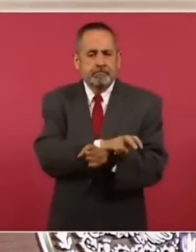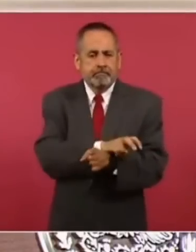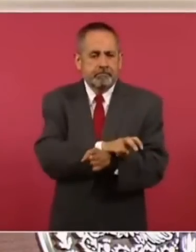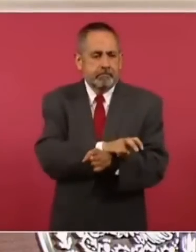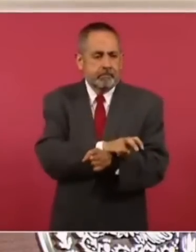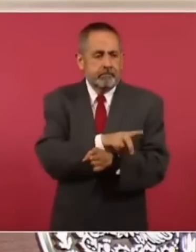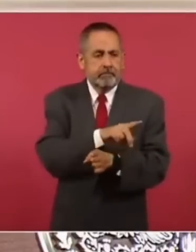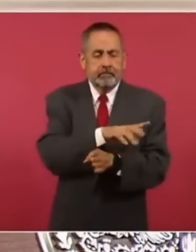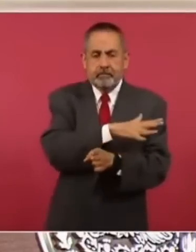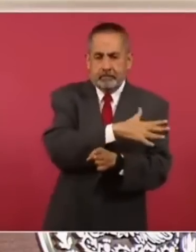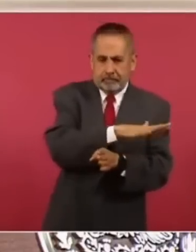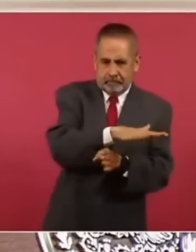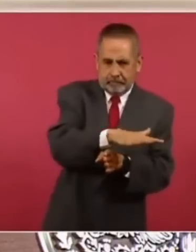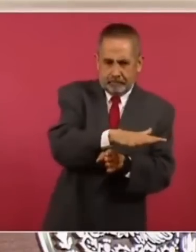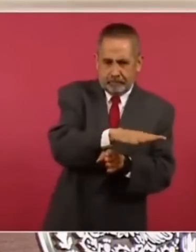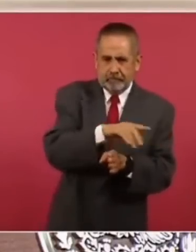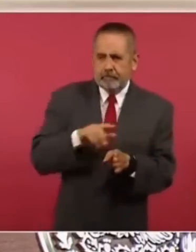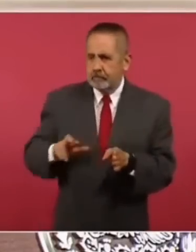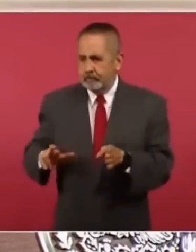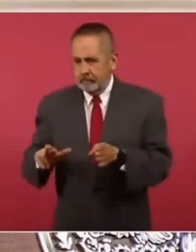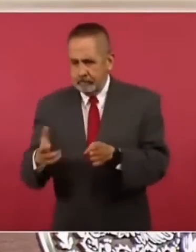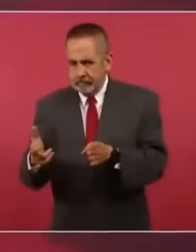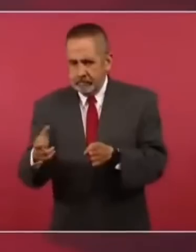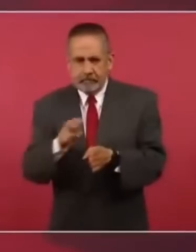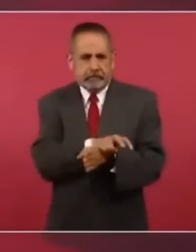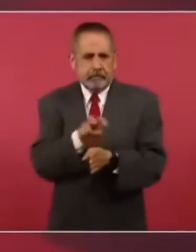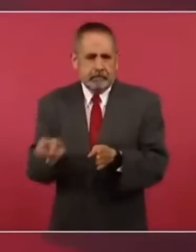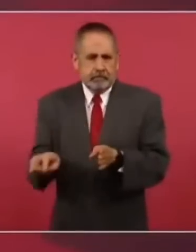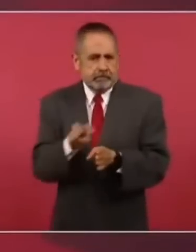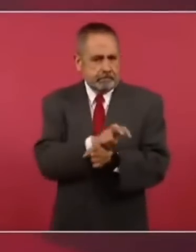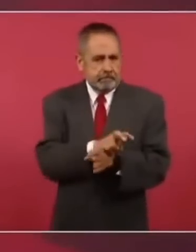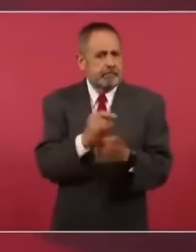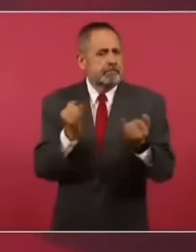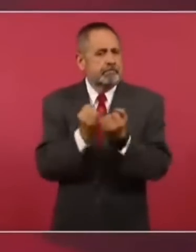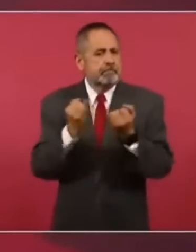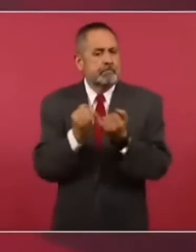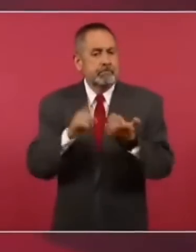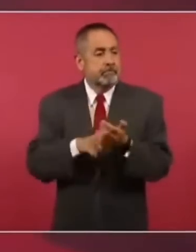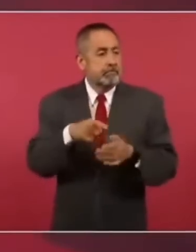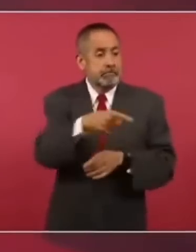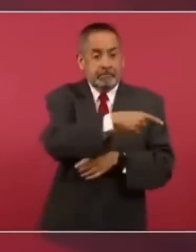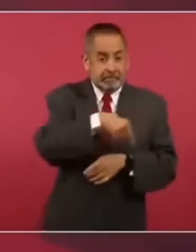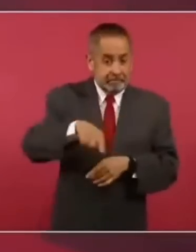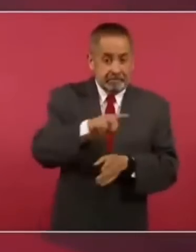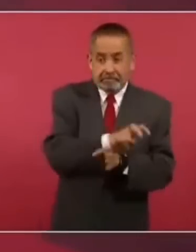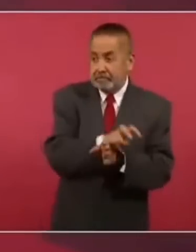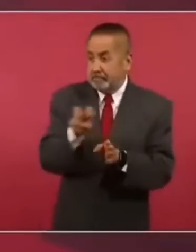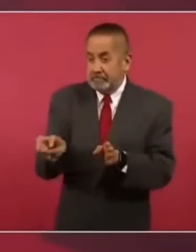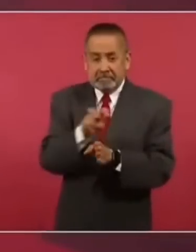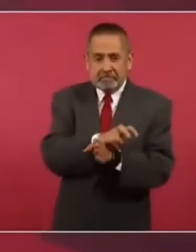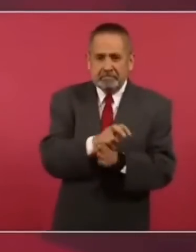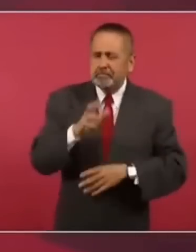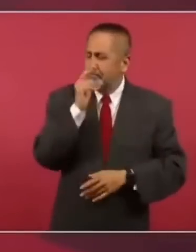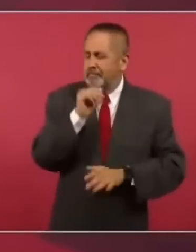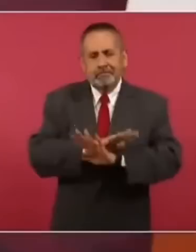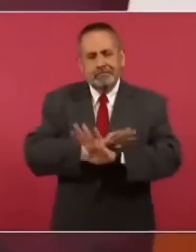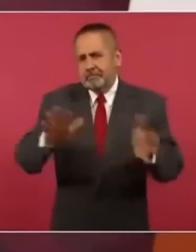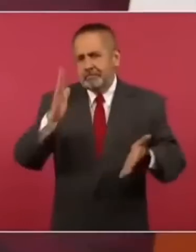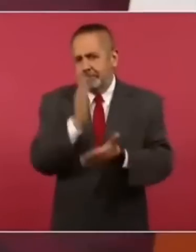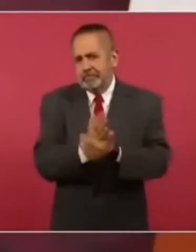en aguas dulces y en aguas saladas. Entonces, ya no es así, ya la política robalera pues no aplica.